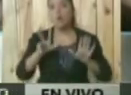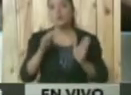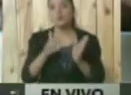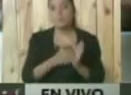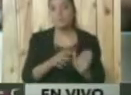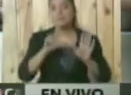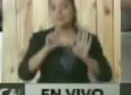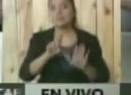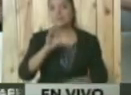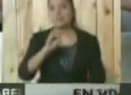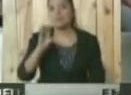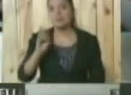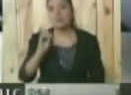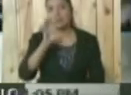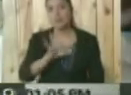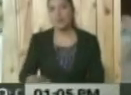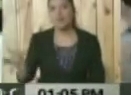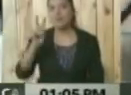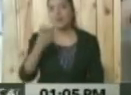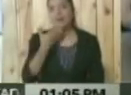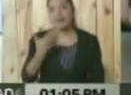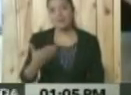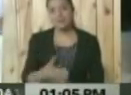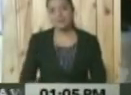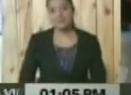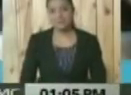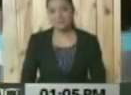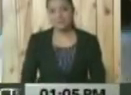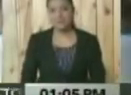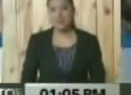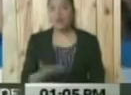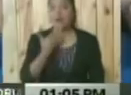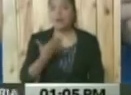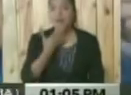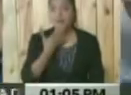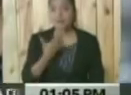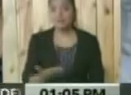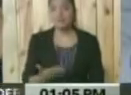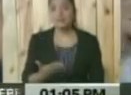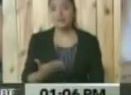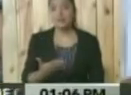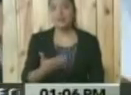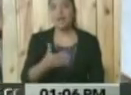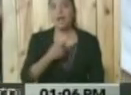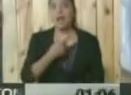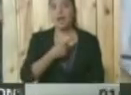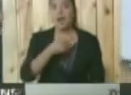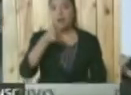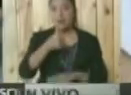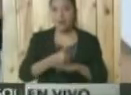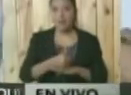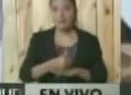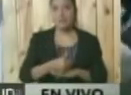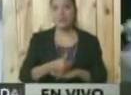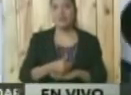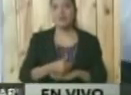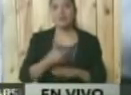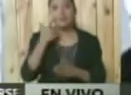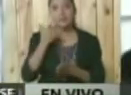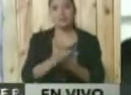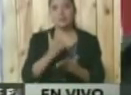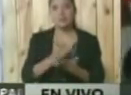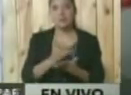querellas introducidas a nivel nacional. Gracias. Bien, agradecemos a el jefe de la Comisión de Verificación de Víctimas, de